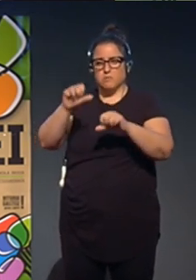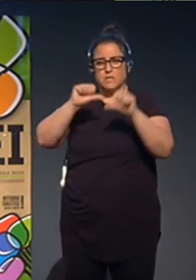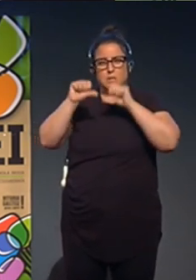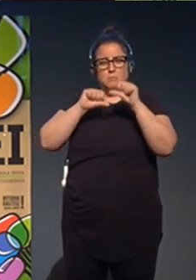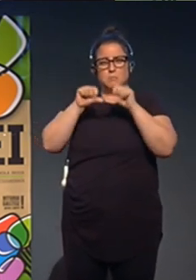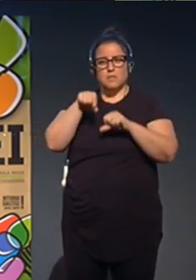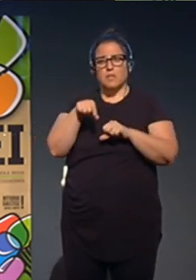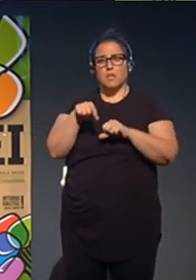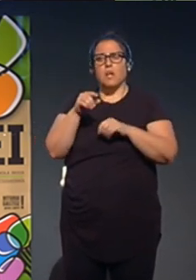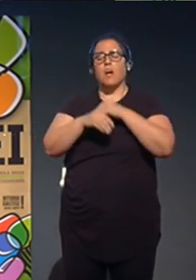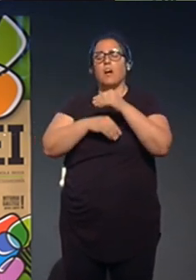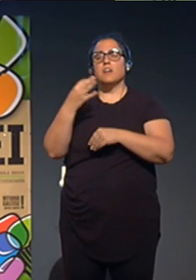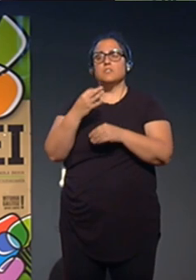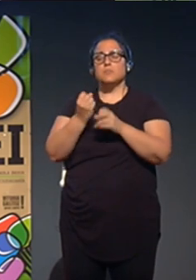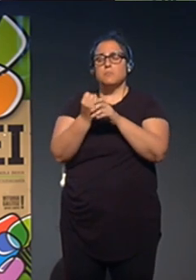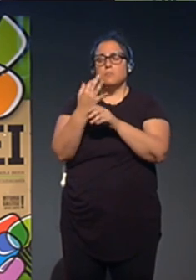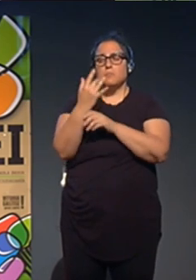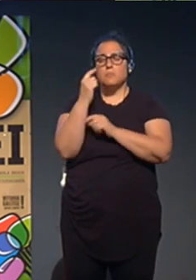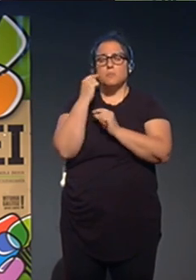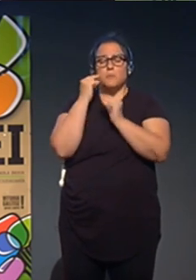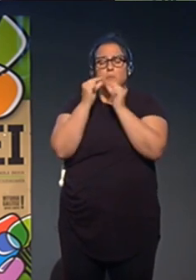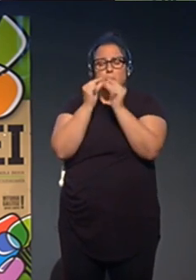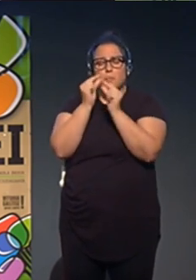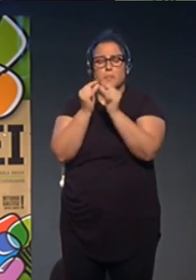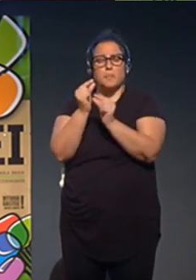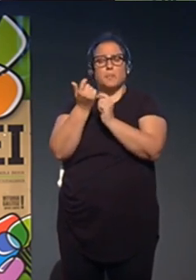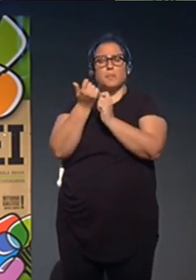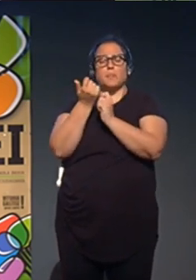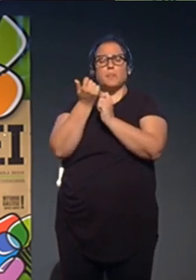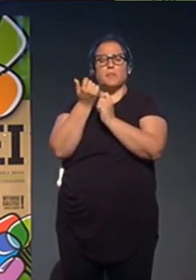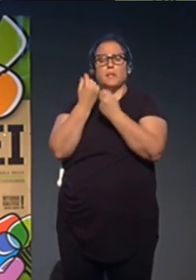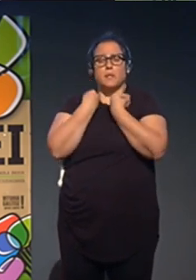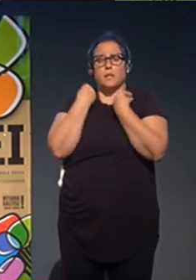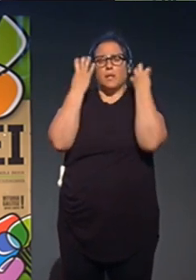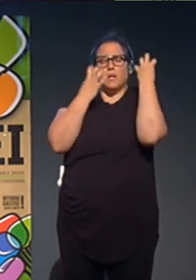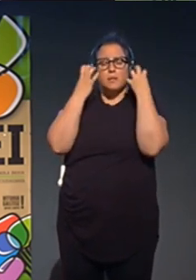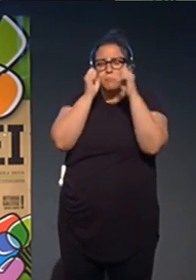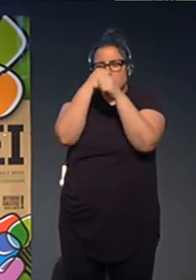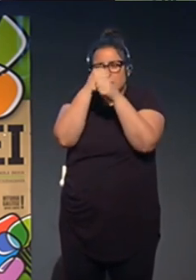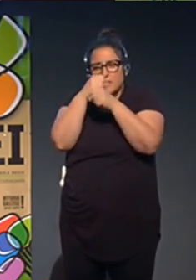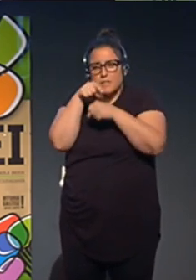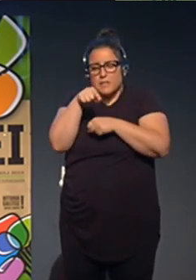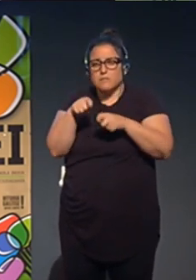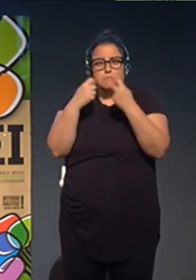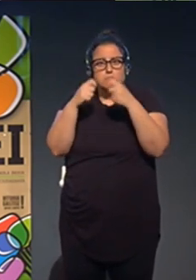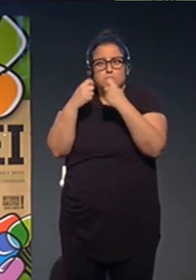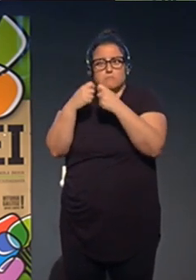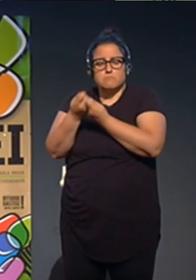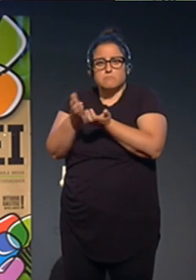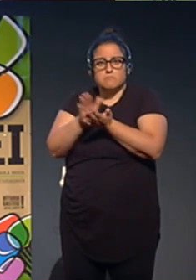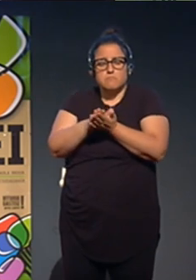destruir esa flora y esa fauna esa microflora FL Y esa microfauna esa serie de microorganismos que son los que van a